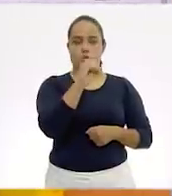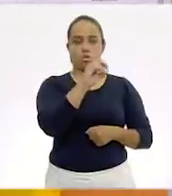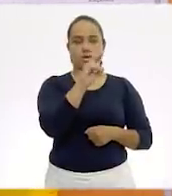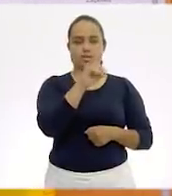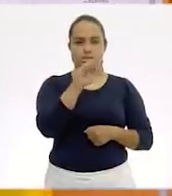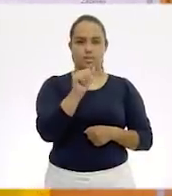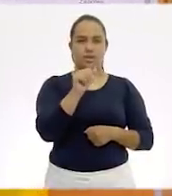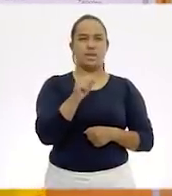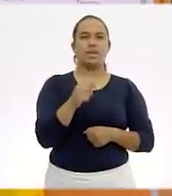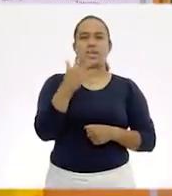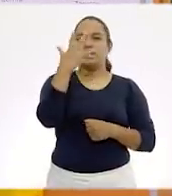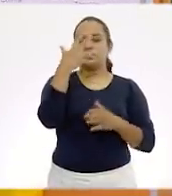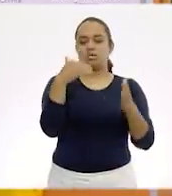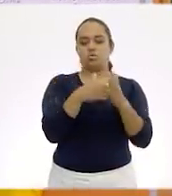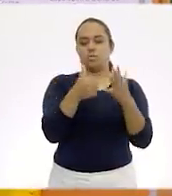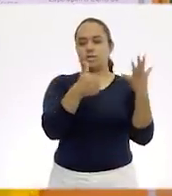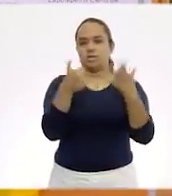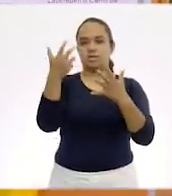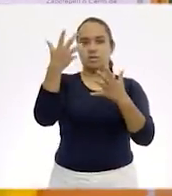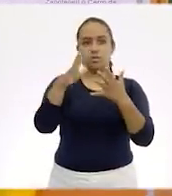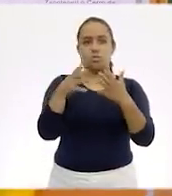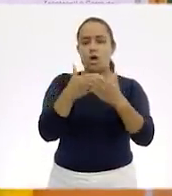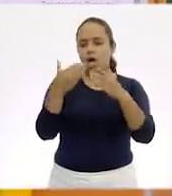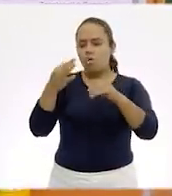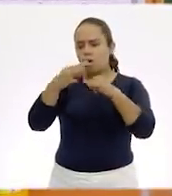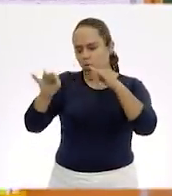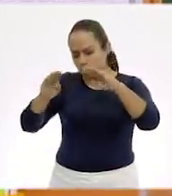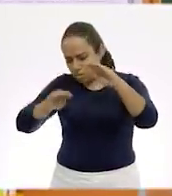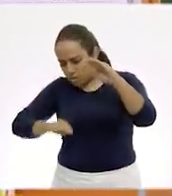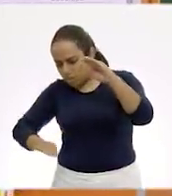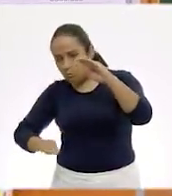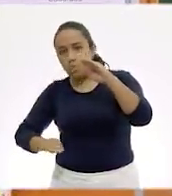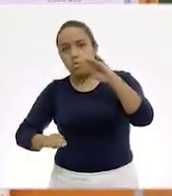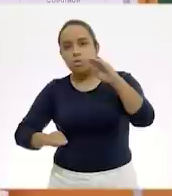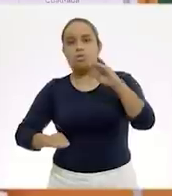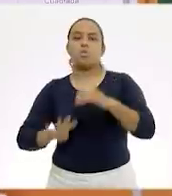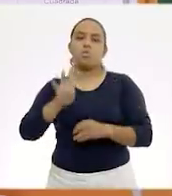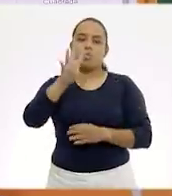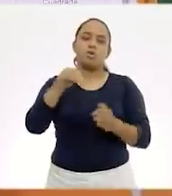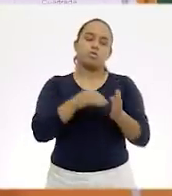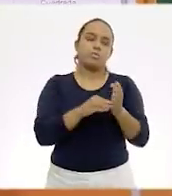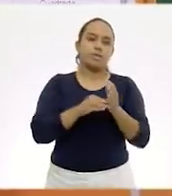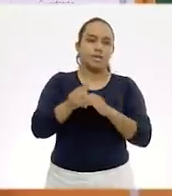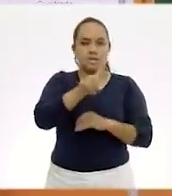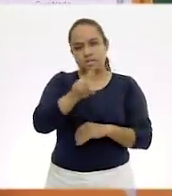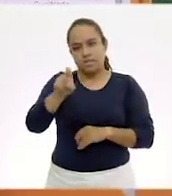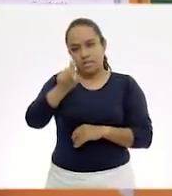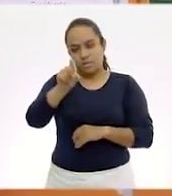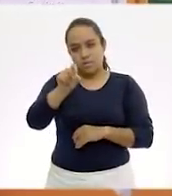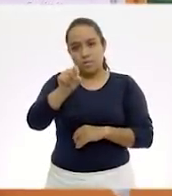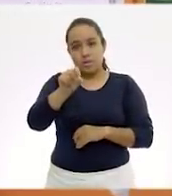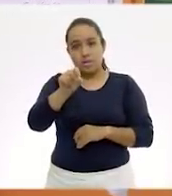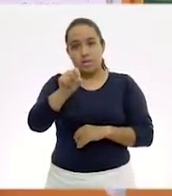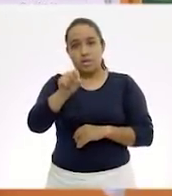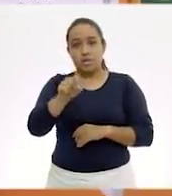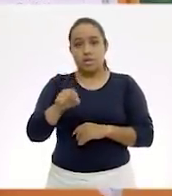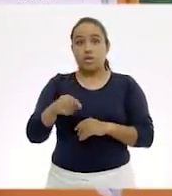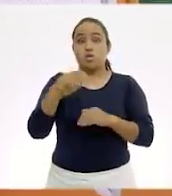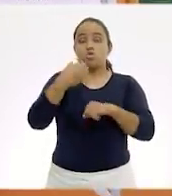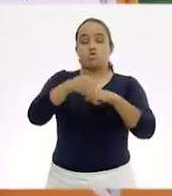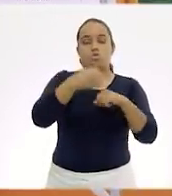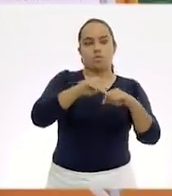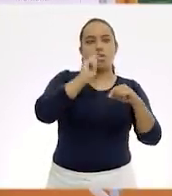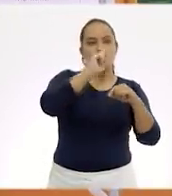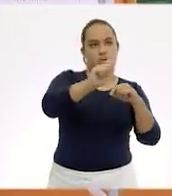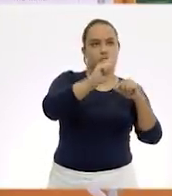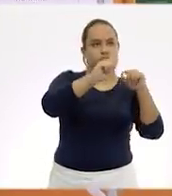Orizaba, manejamos 5.610. Y veamos el de abajo. Monte Tlaloc, 4.120. ¿Está descendiendo el número?